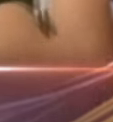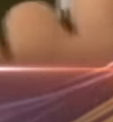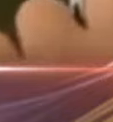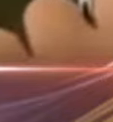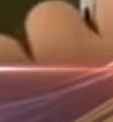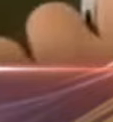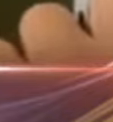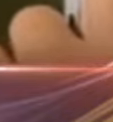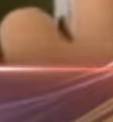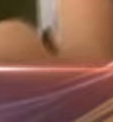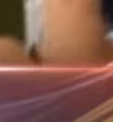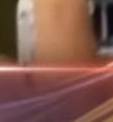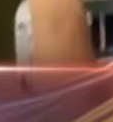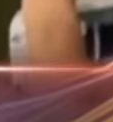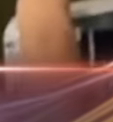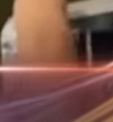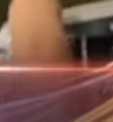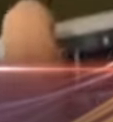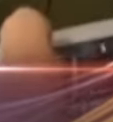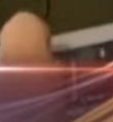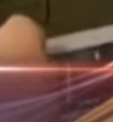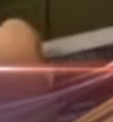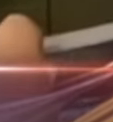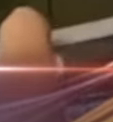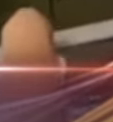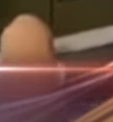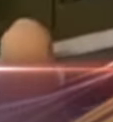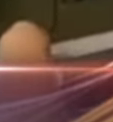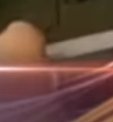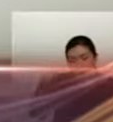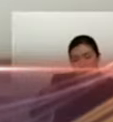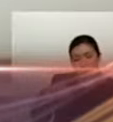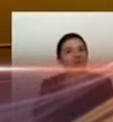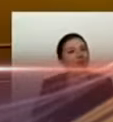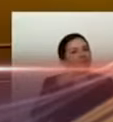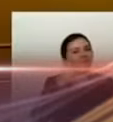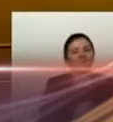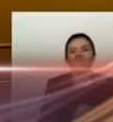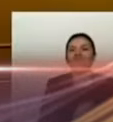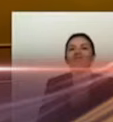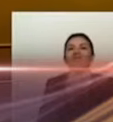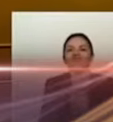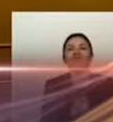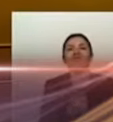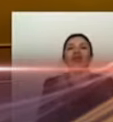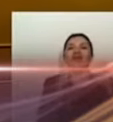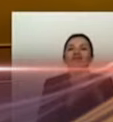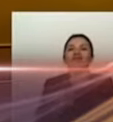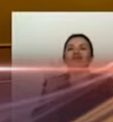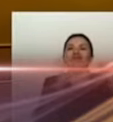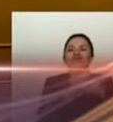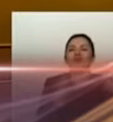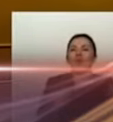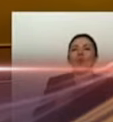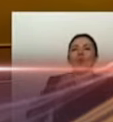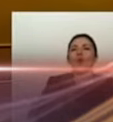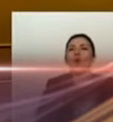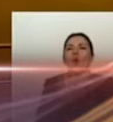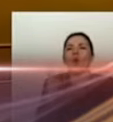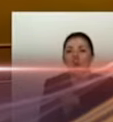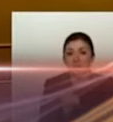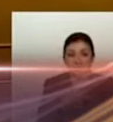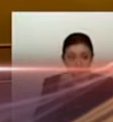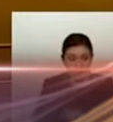sensibilidad, le ganó la vanidad intelectual al ministro en vez de la solvencia y la seriedad institucional para hacer un proyecto que en su momento fue